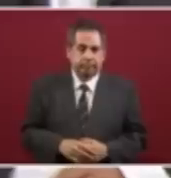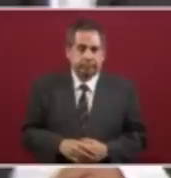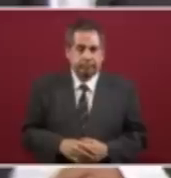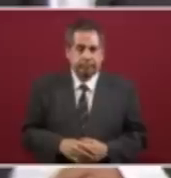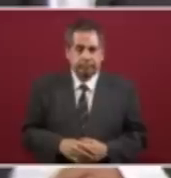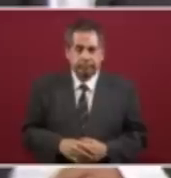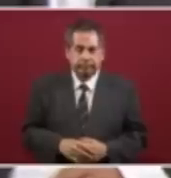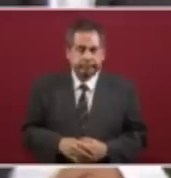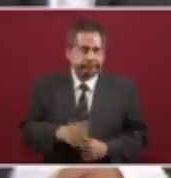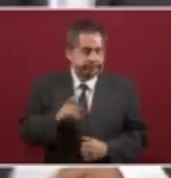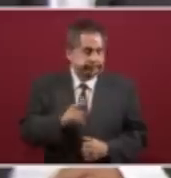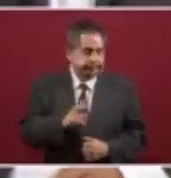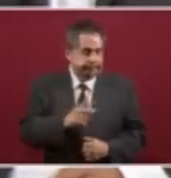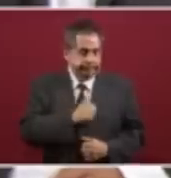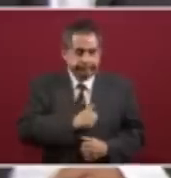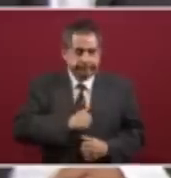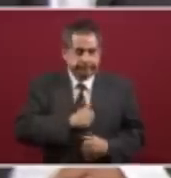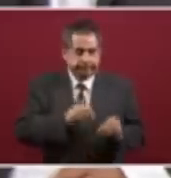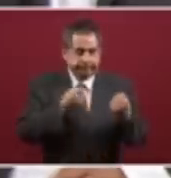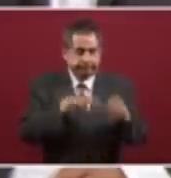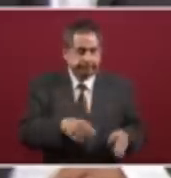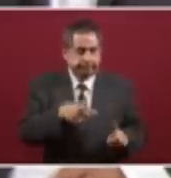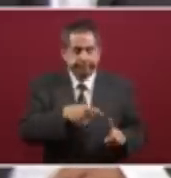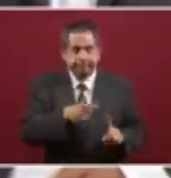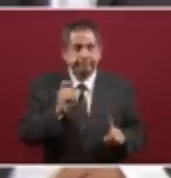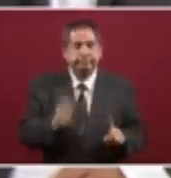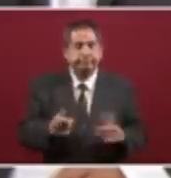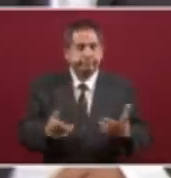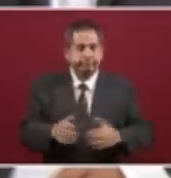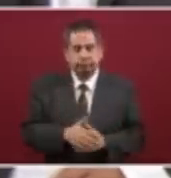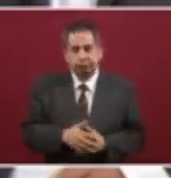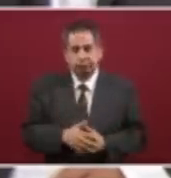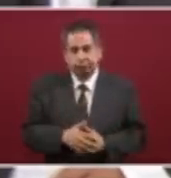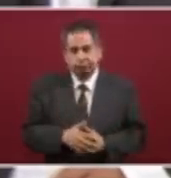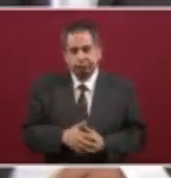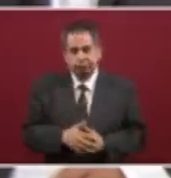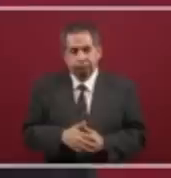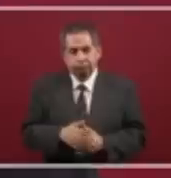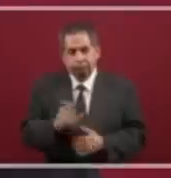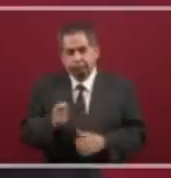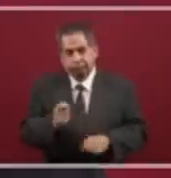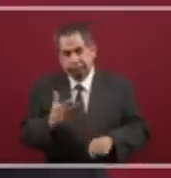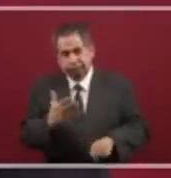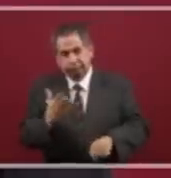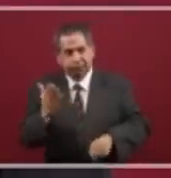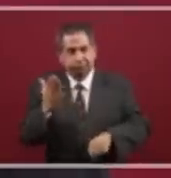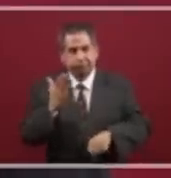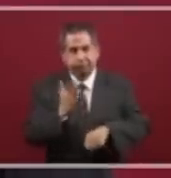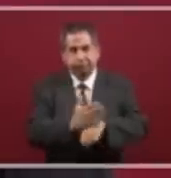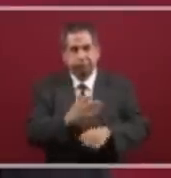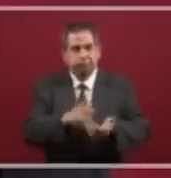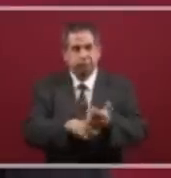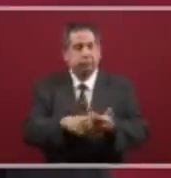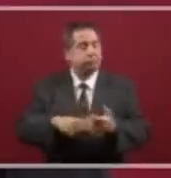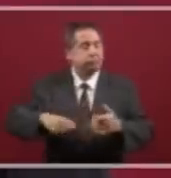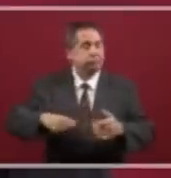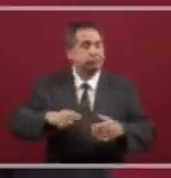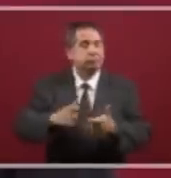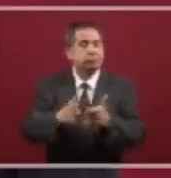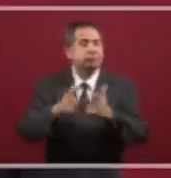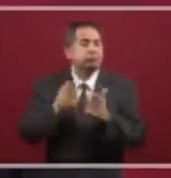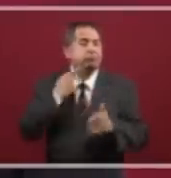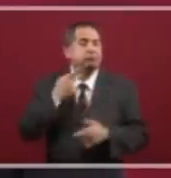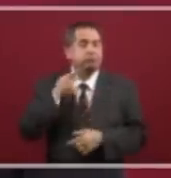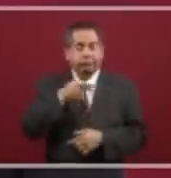la desgracia llevo a castigar al partido que estaba en el gobierno